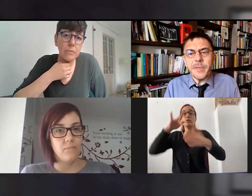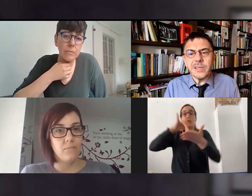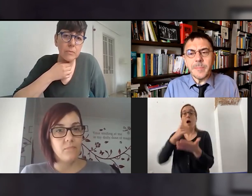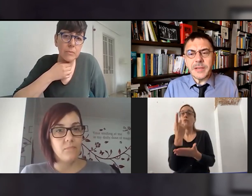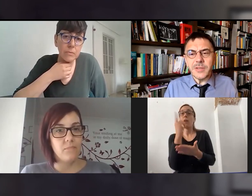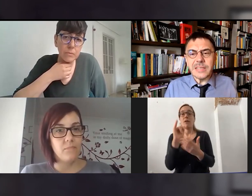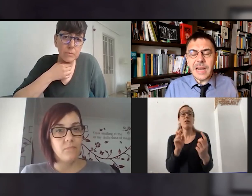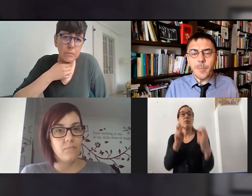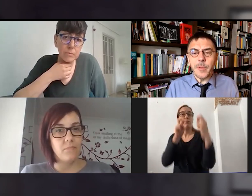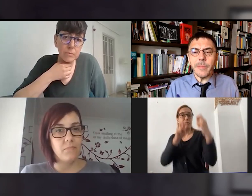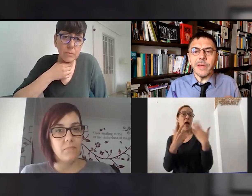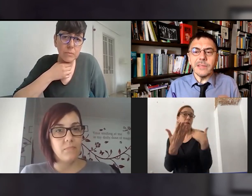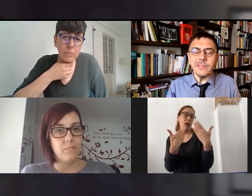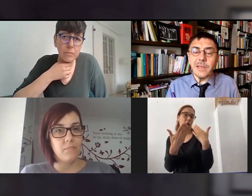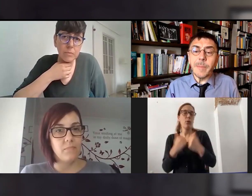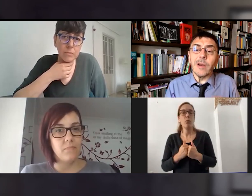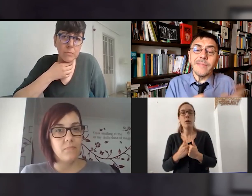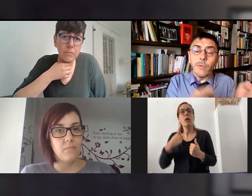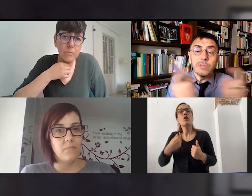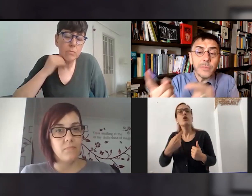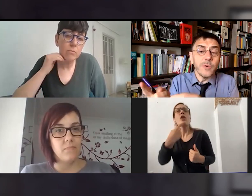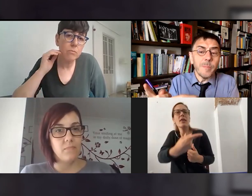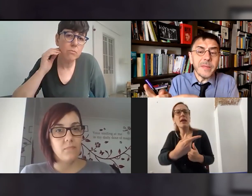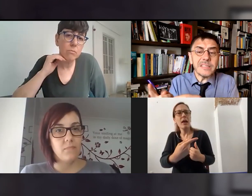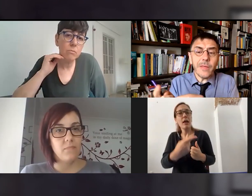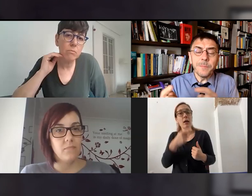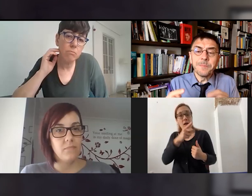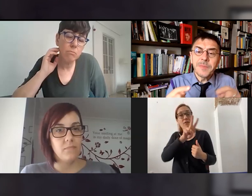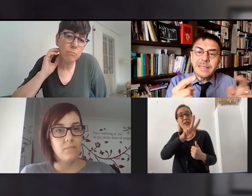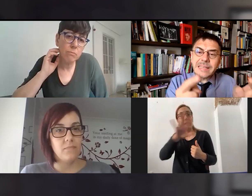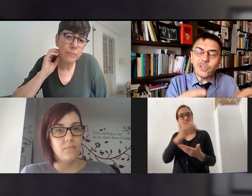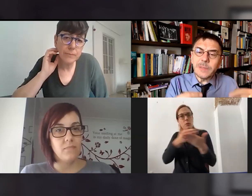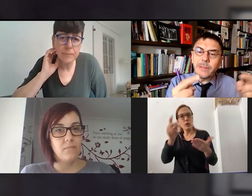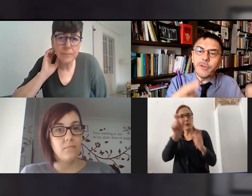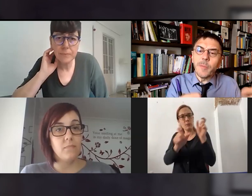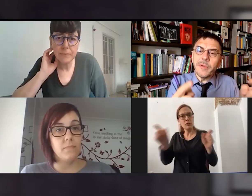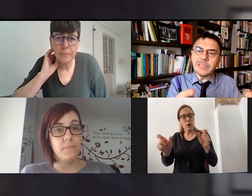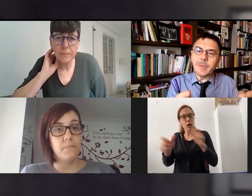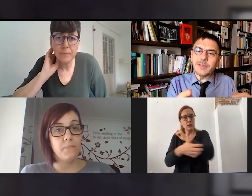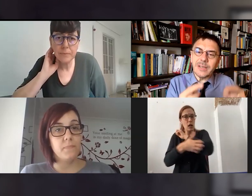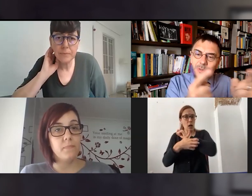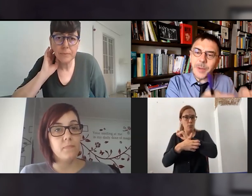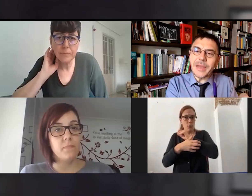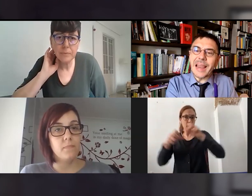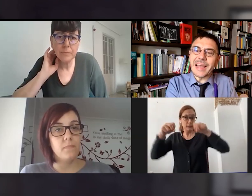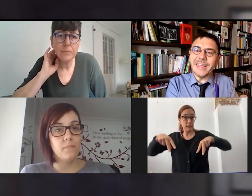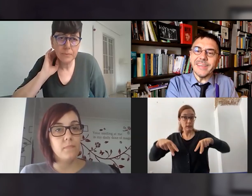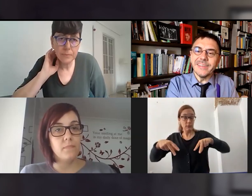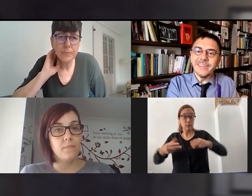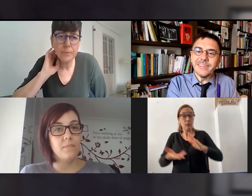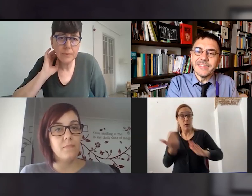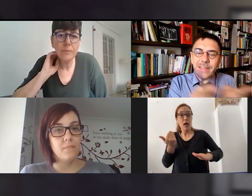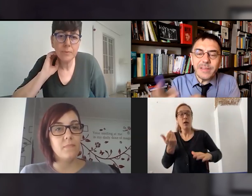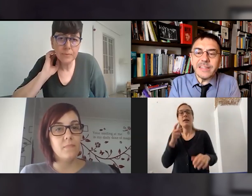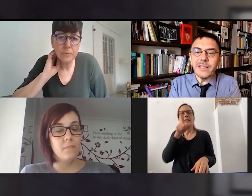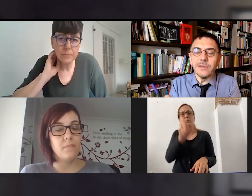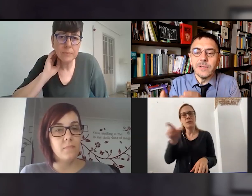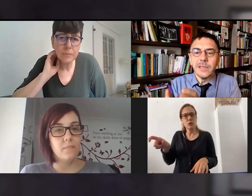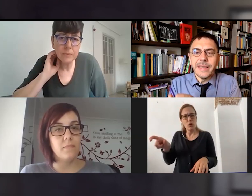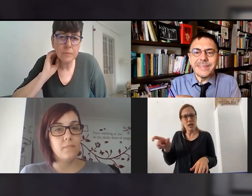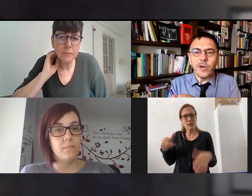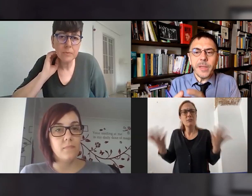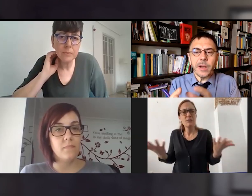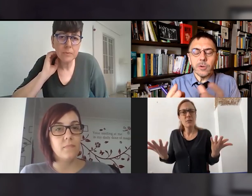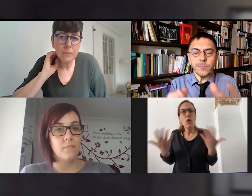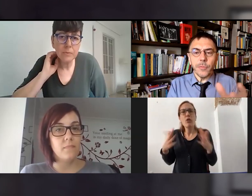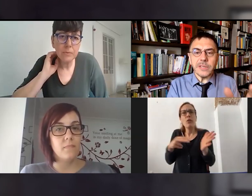25 millones de personas de la pobreza y sin embargo le han dado a usted un golpe de Estado. Y esos 25 millones de personas no estaban en la calle defendiendo